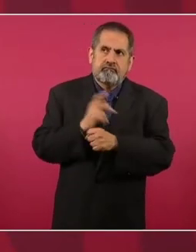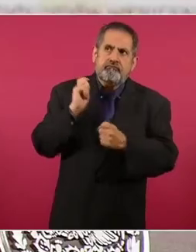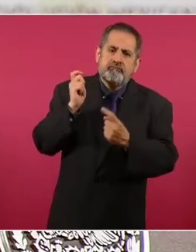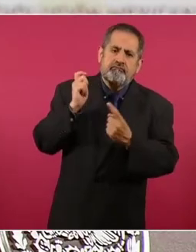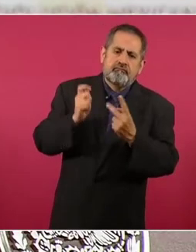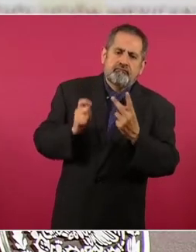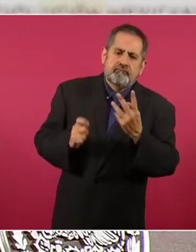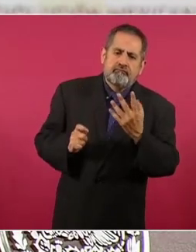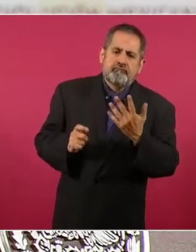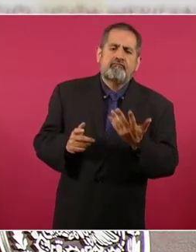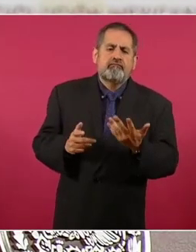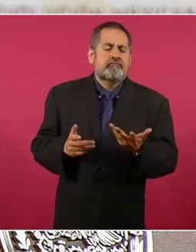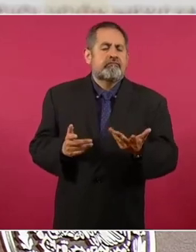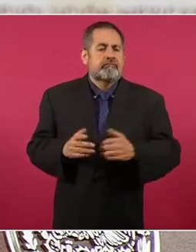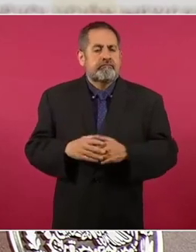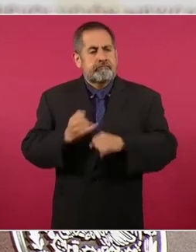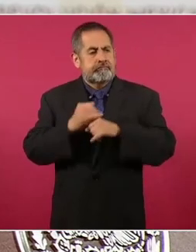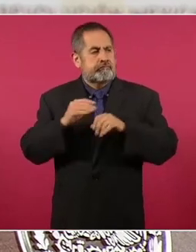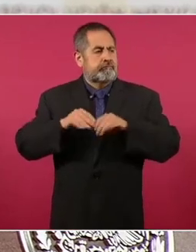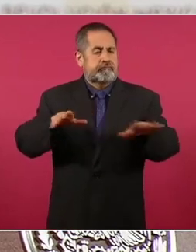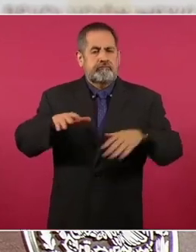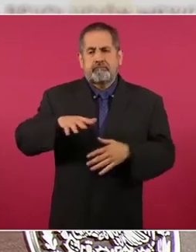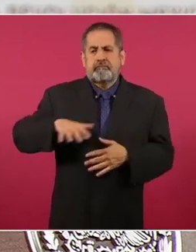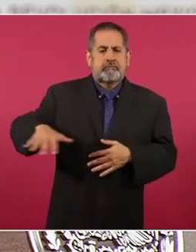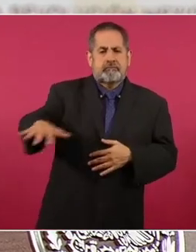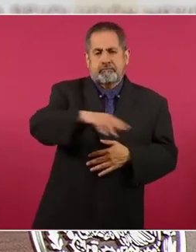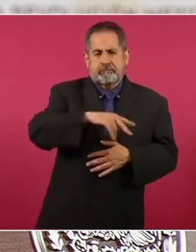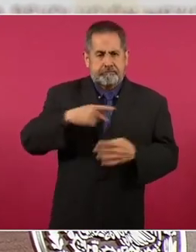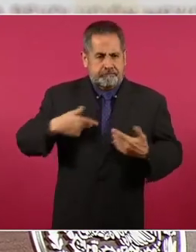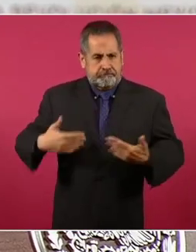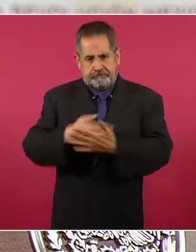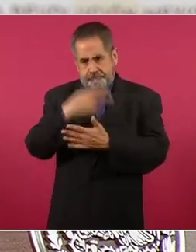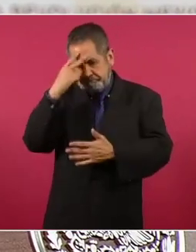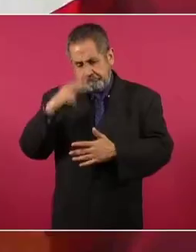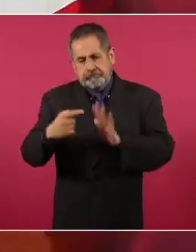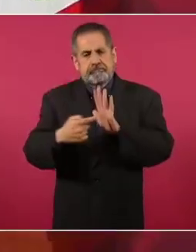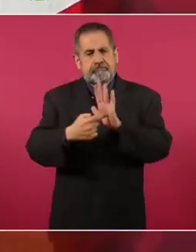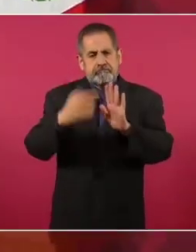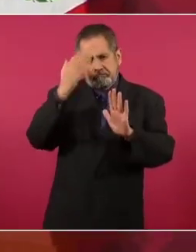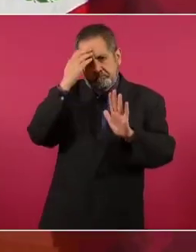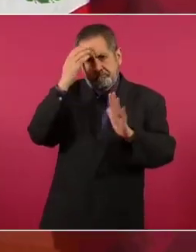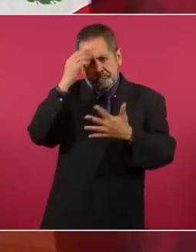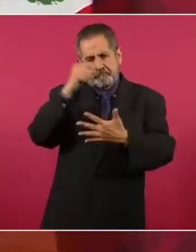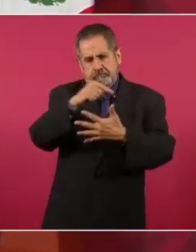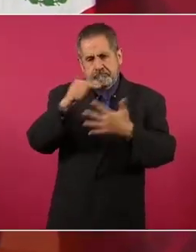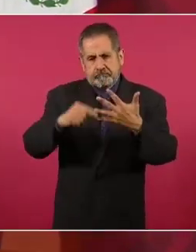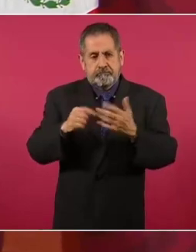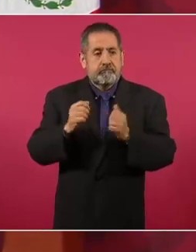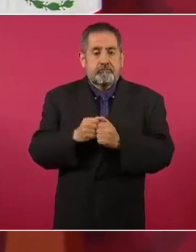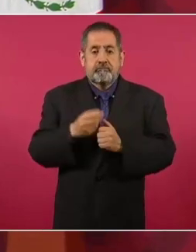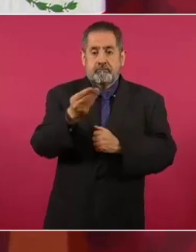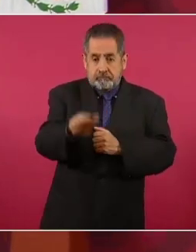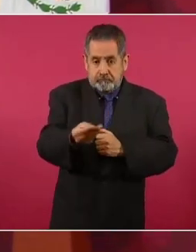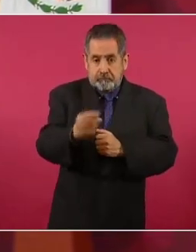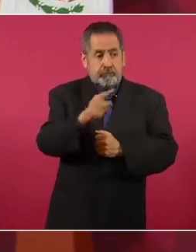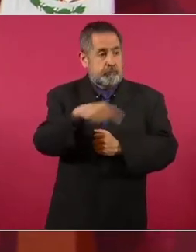resultados, informarle al pueblo de México, a través de ustedes, desde luego,